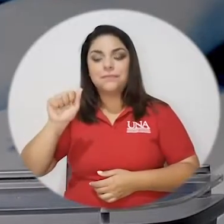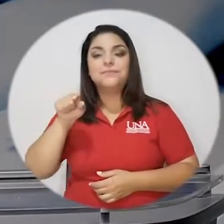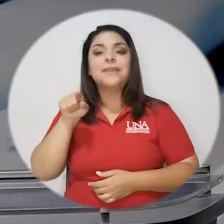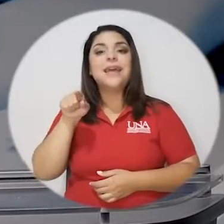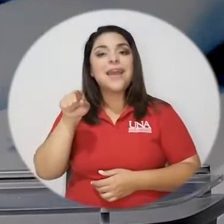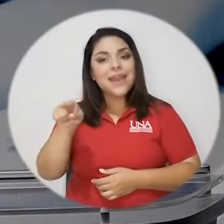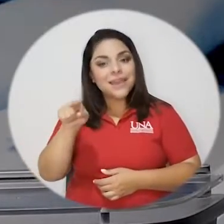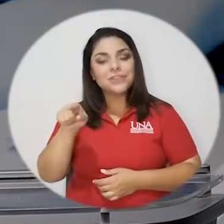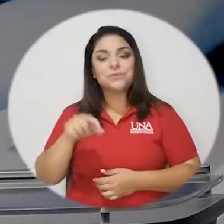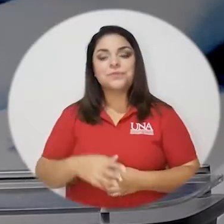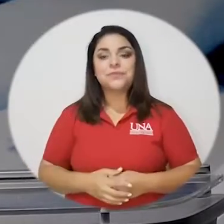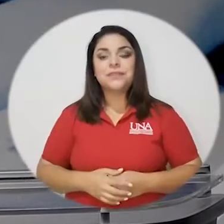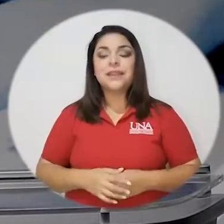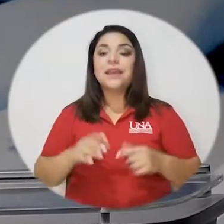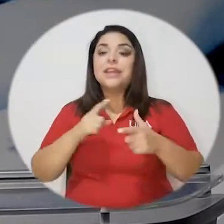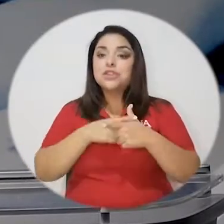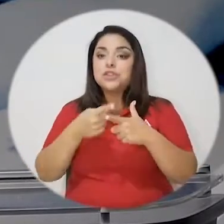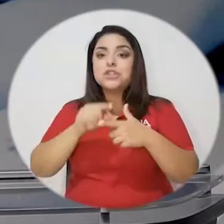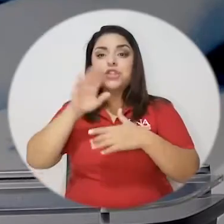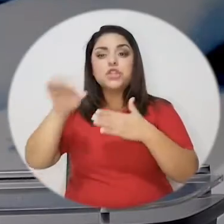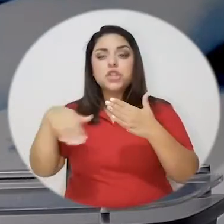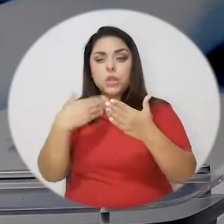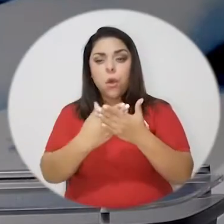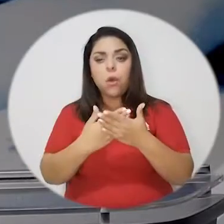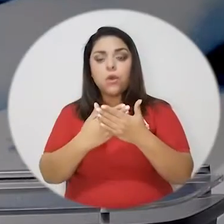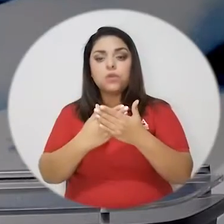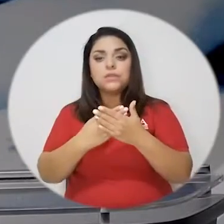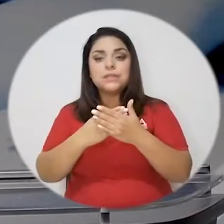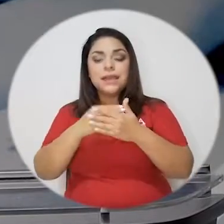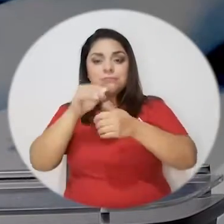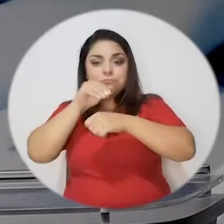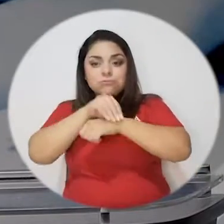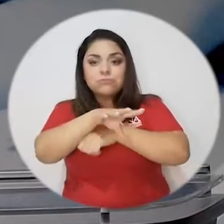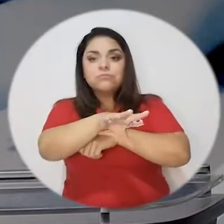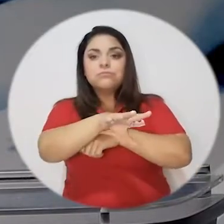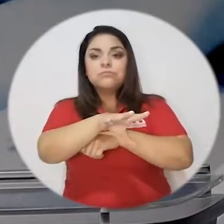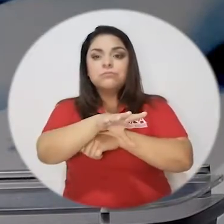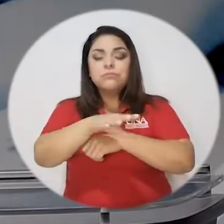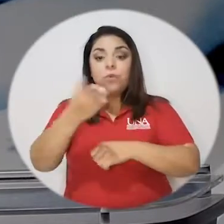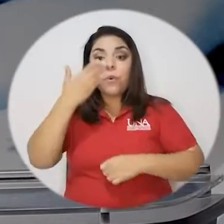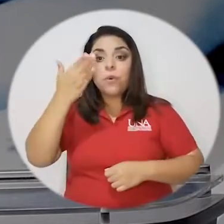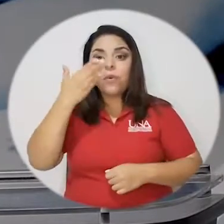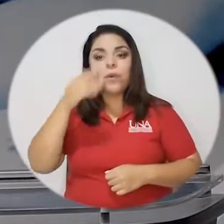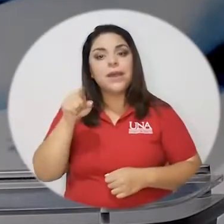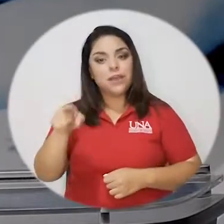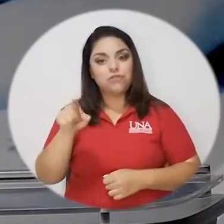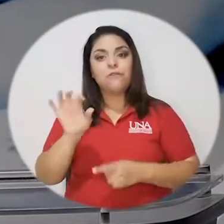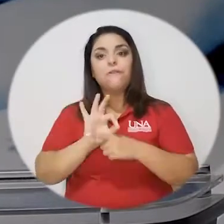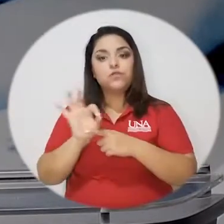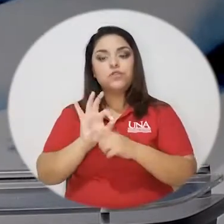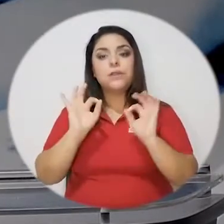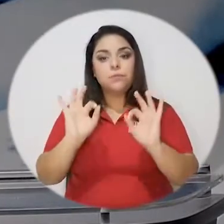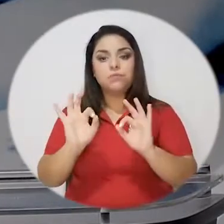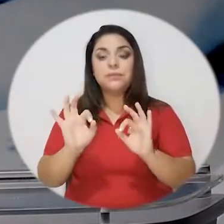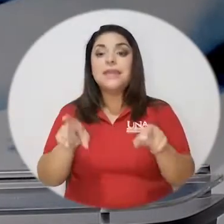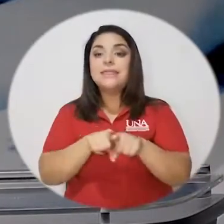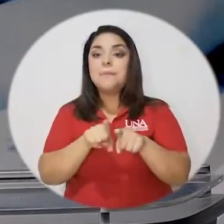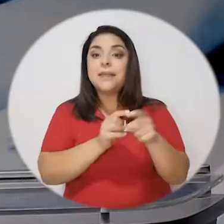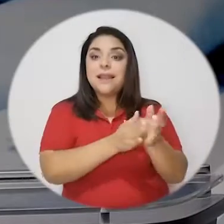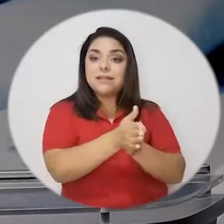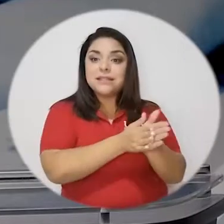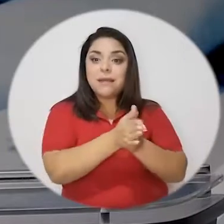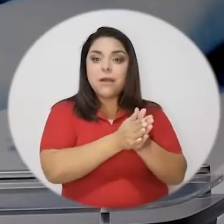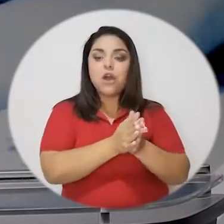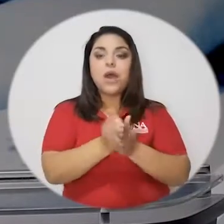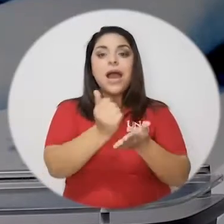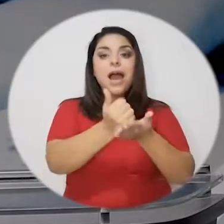hay muchos. Para Y en- muchos virus. Exactamente, entonces todos aquellos que se transmiten por la vía aerógena, esto funciona muy bien. Y